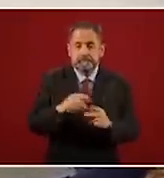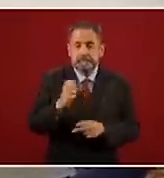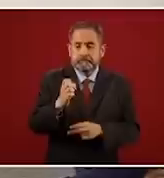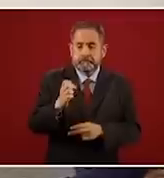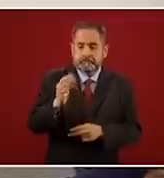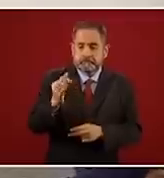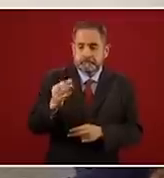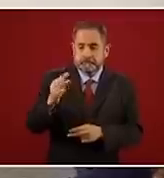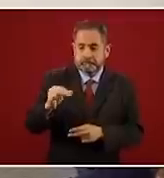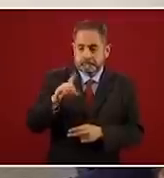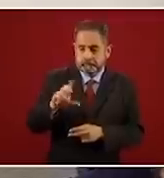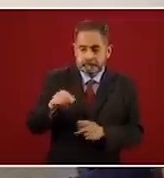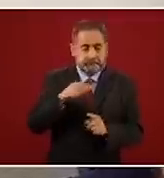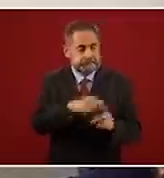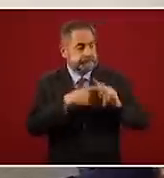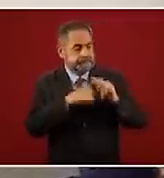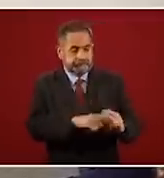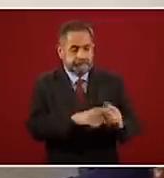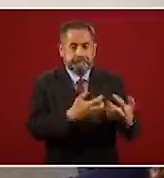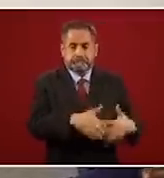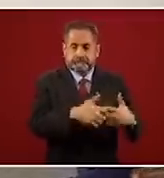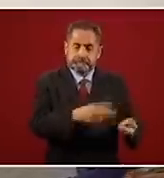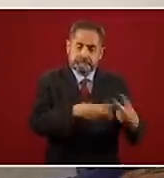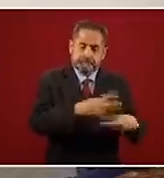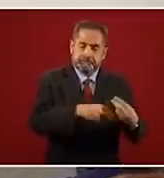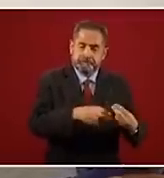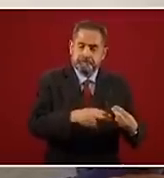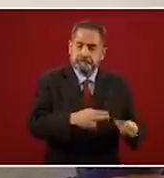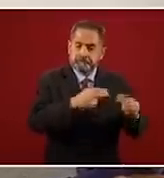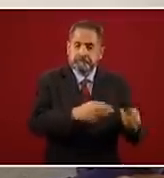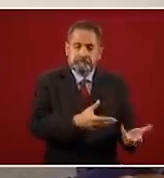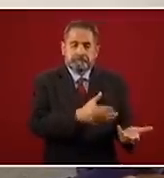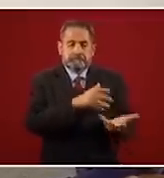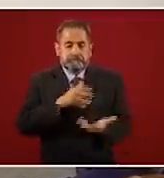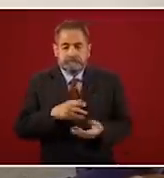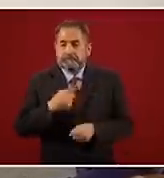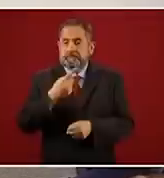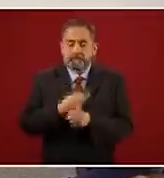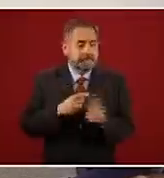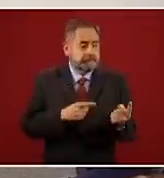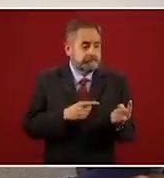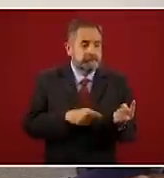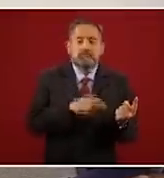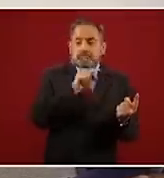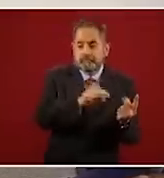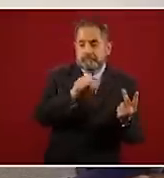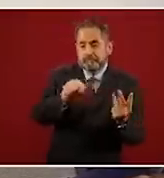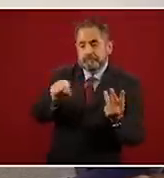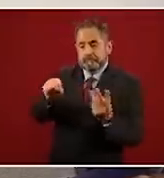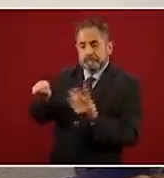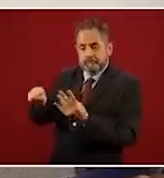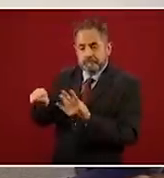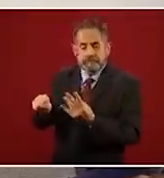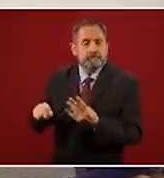y marzo, y son los, digamos que el primer pozo de muchos que cada campo va